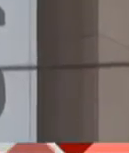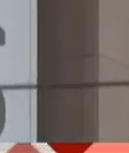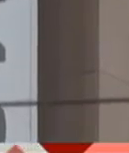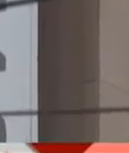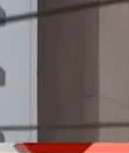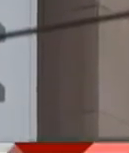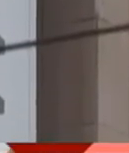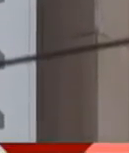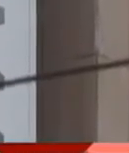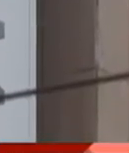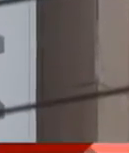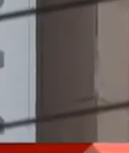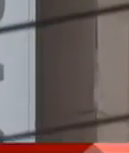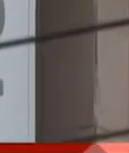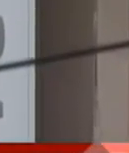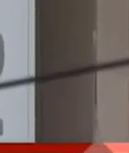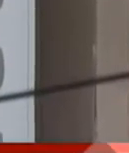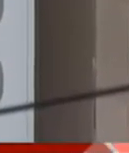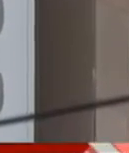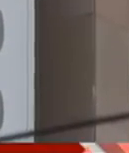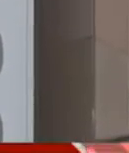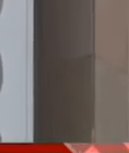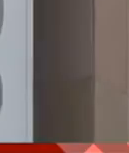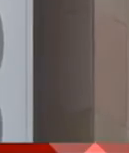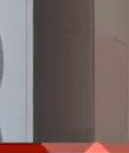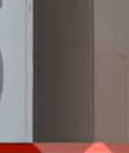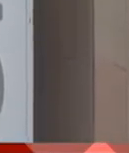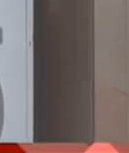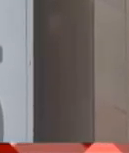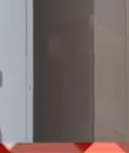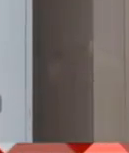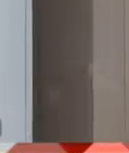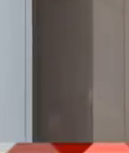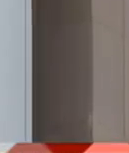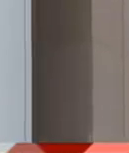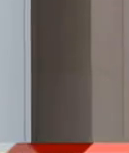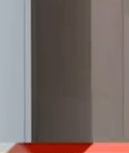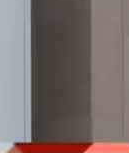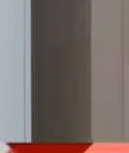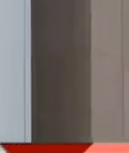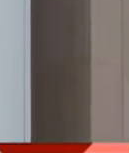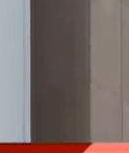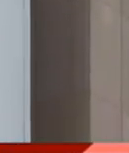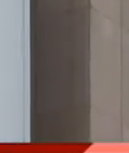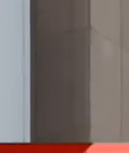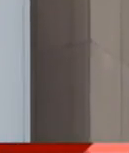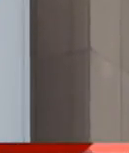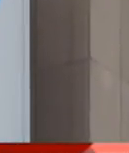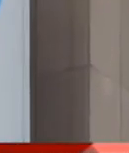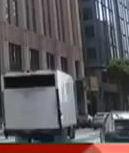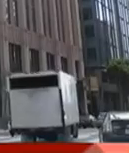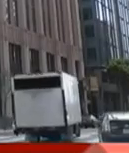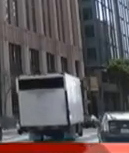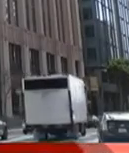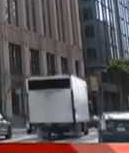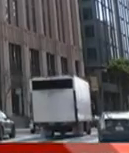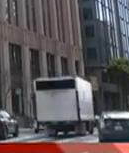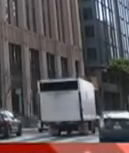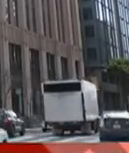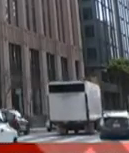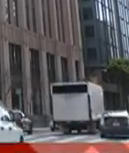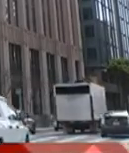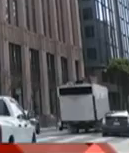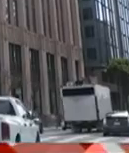el comportamiento de muchas personas que consideran que Donald Trump incita a la violencia